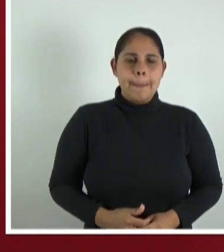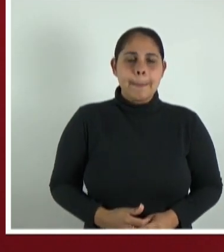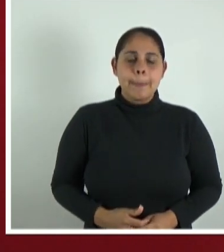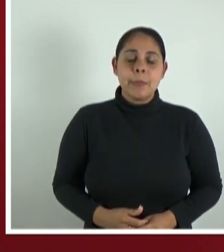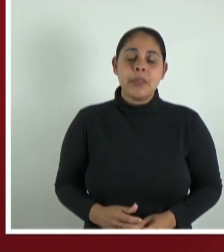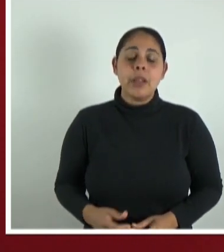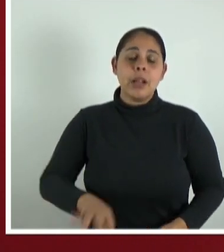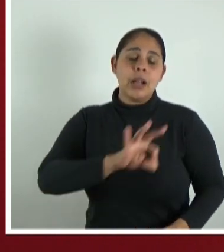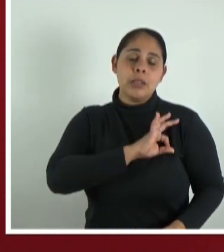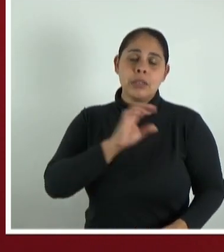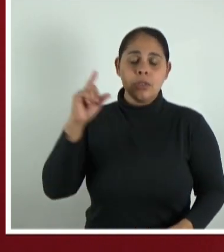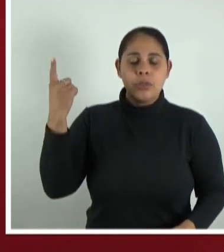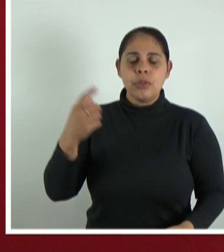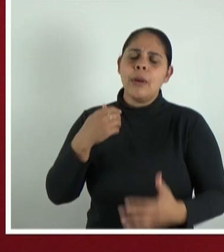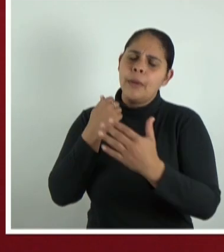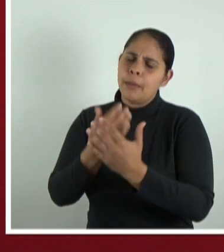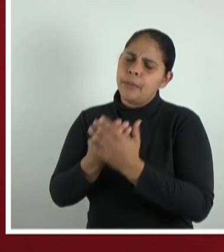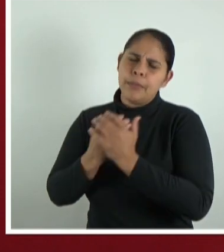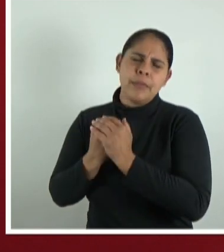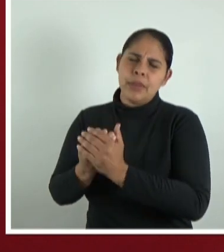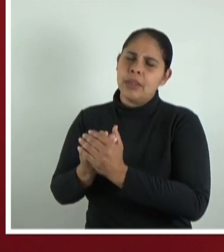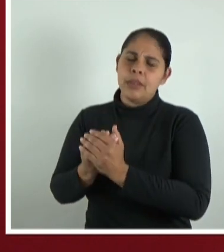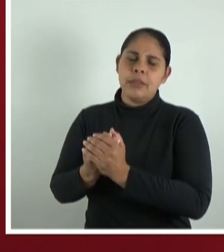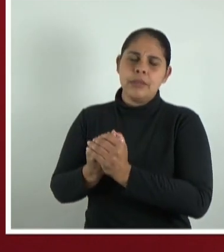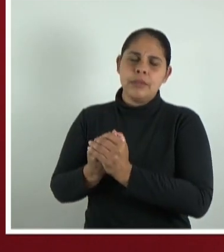Pídele al Señor que Él